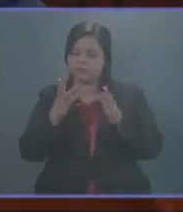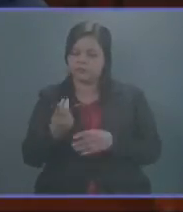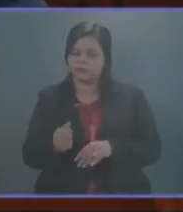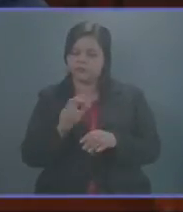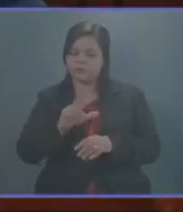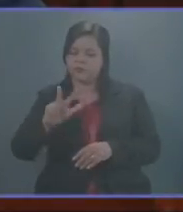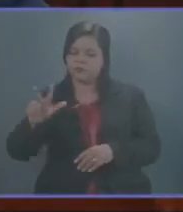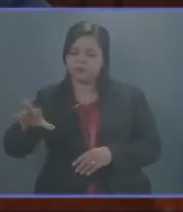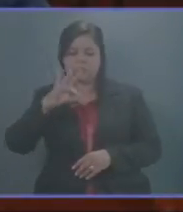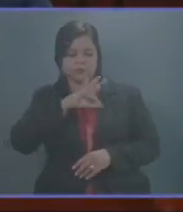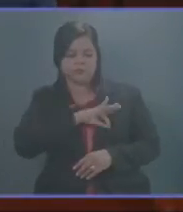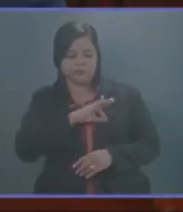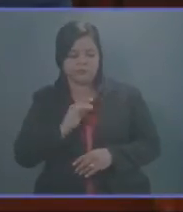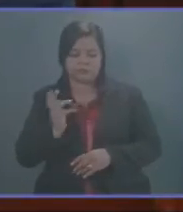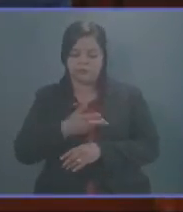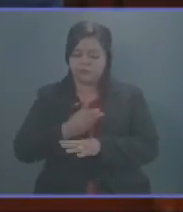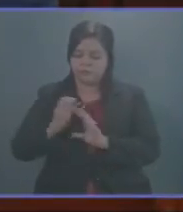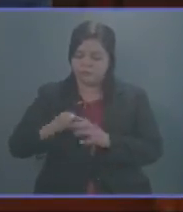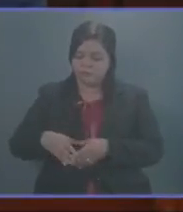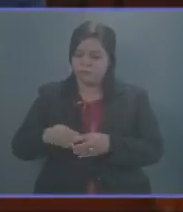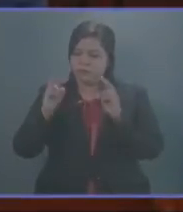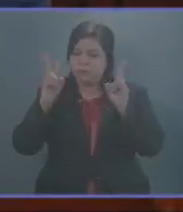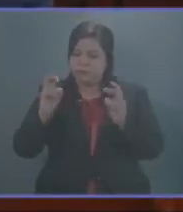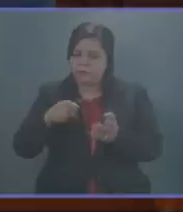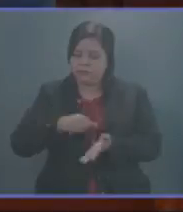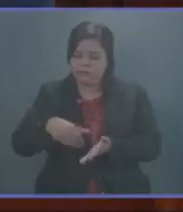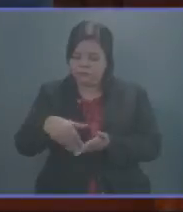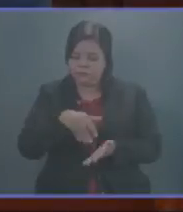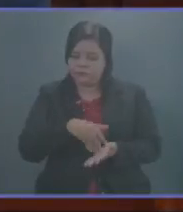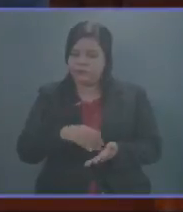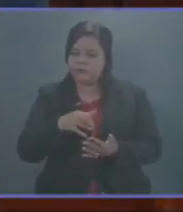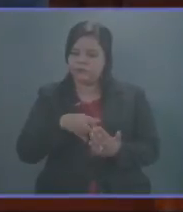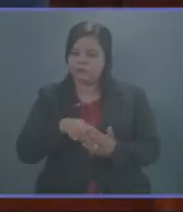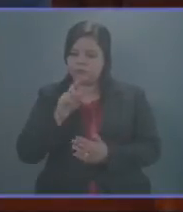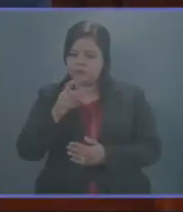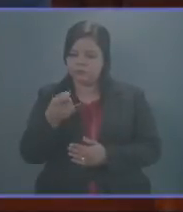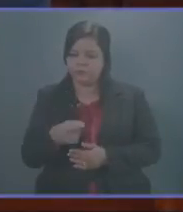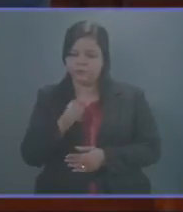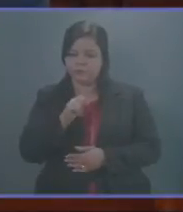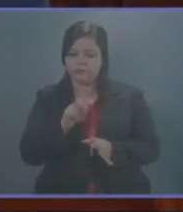favorable parcial. La Comisión de Asuntos Municipales se refiere al expediente número